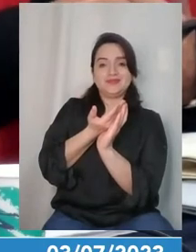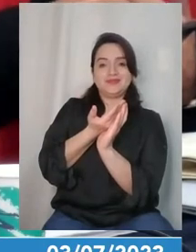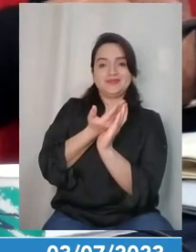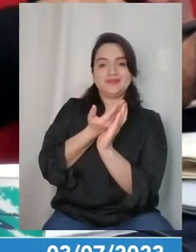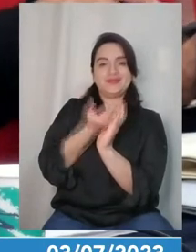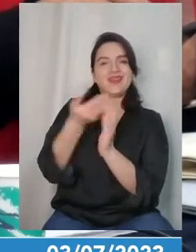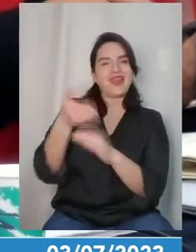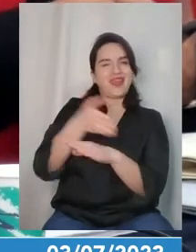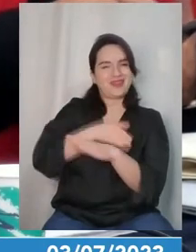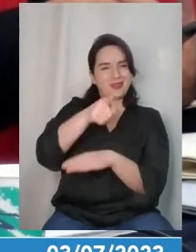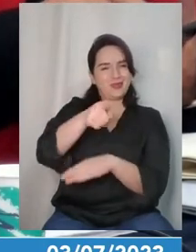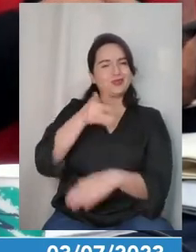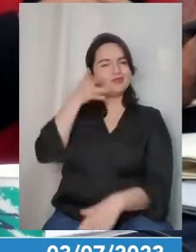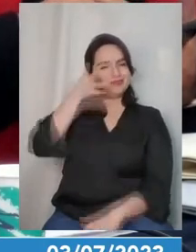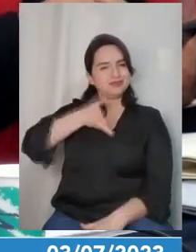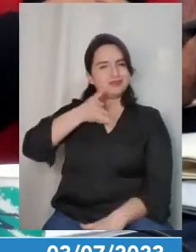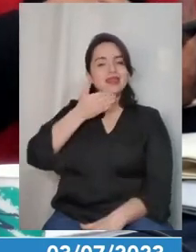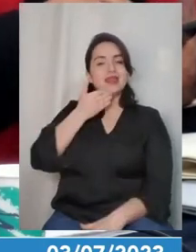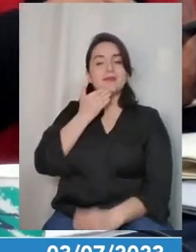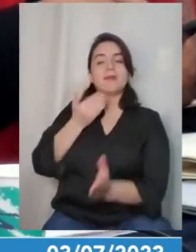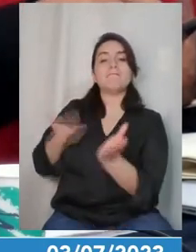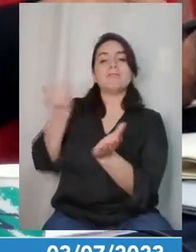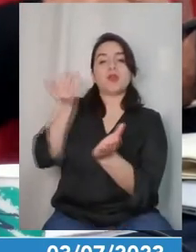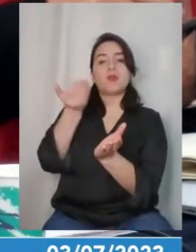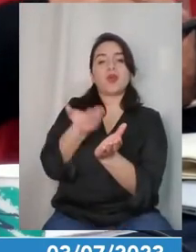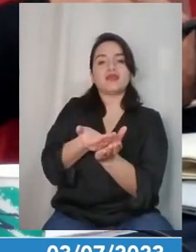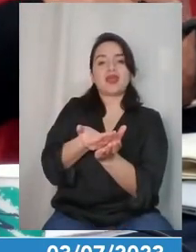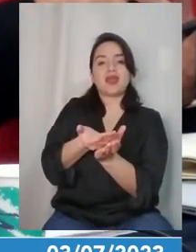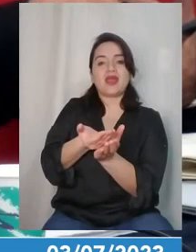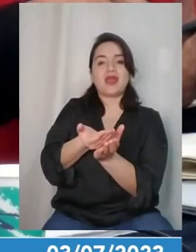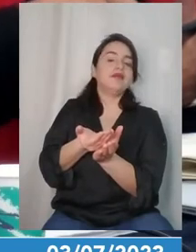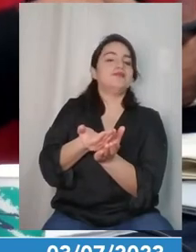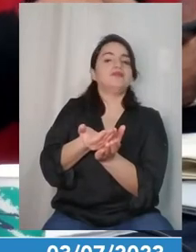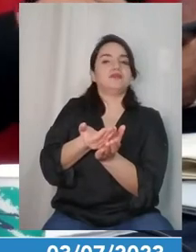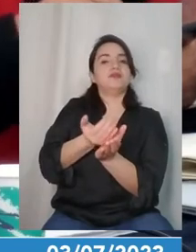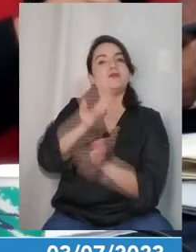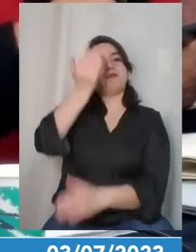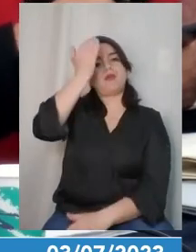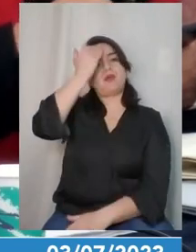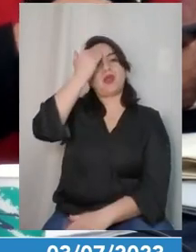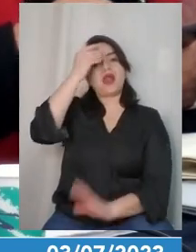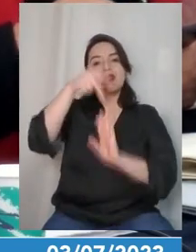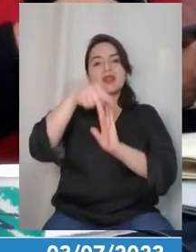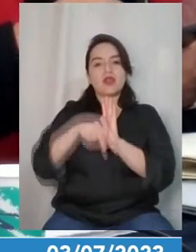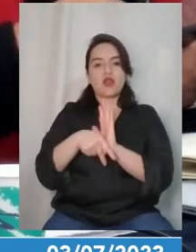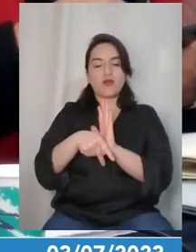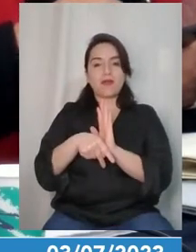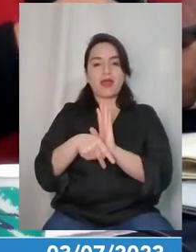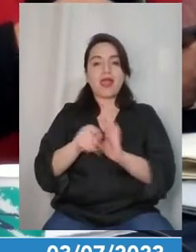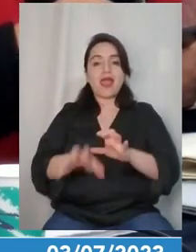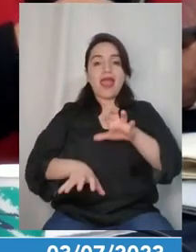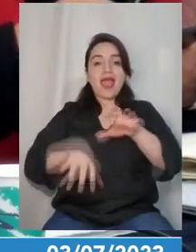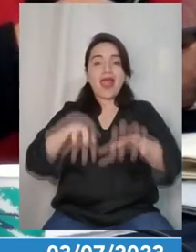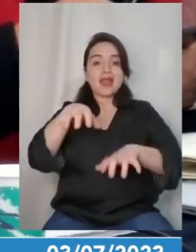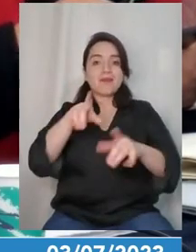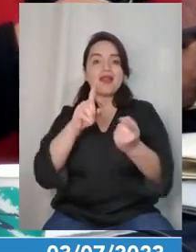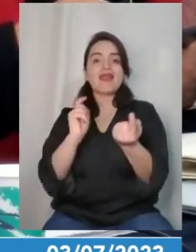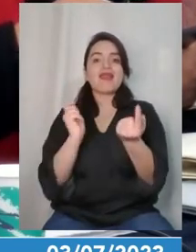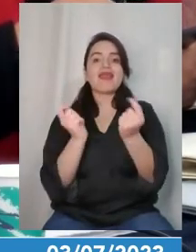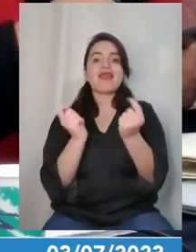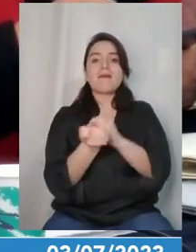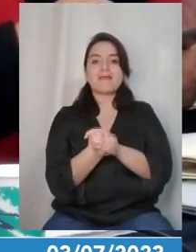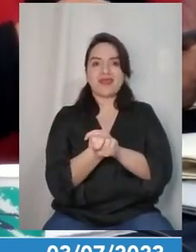en la propuesta, la IPN que están presentando, es que los animales cambien este estatus constitucional a través de una